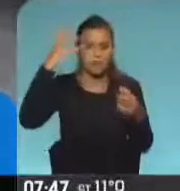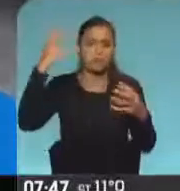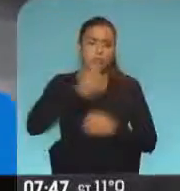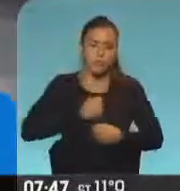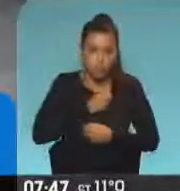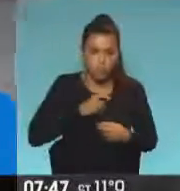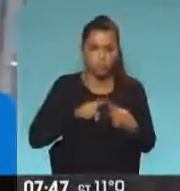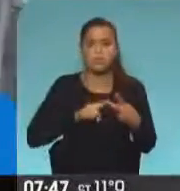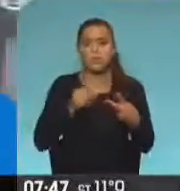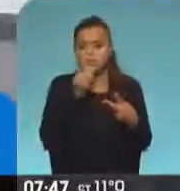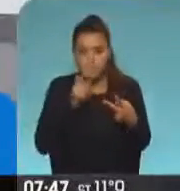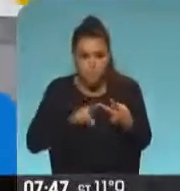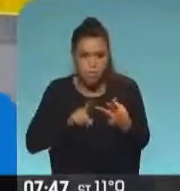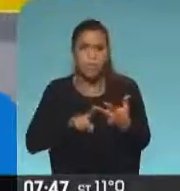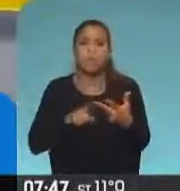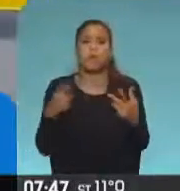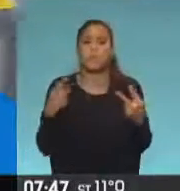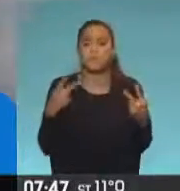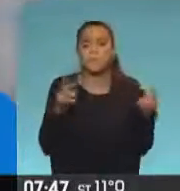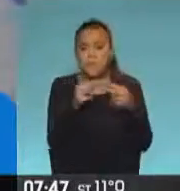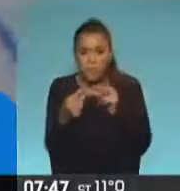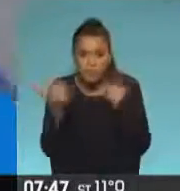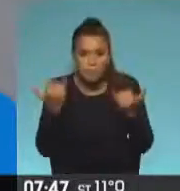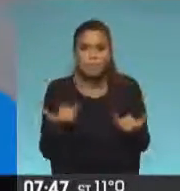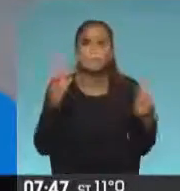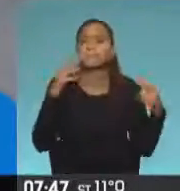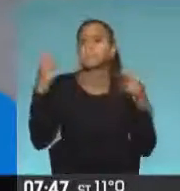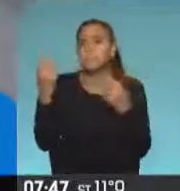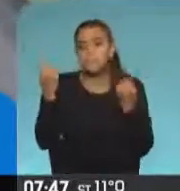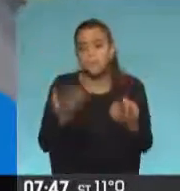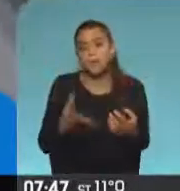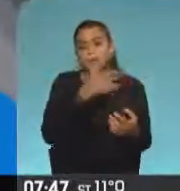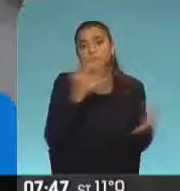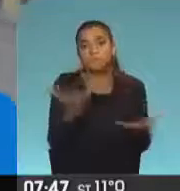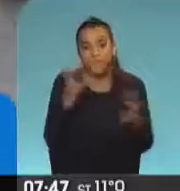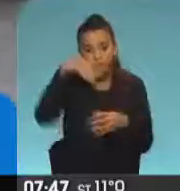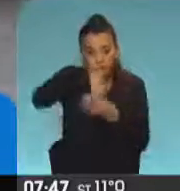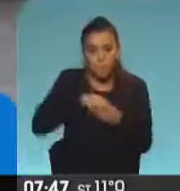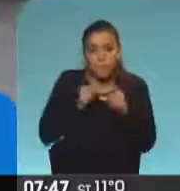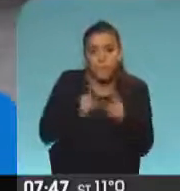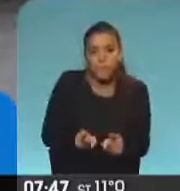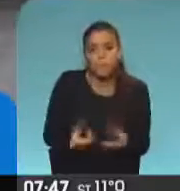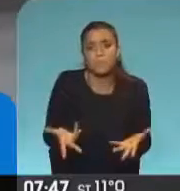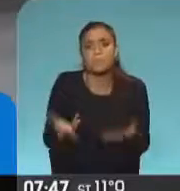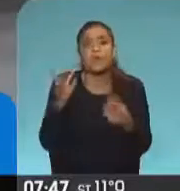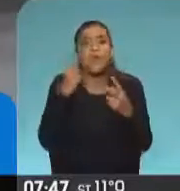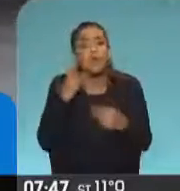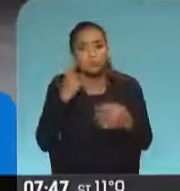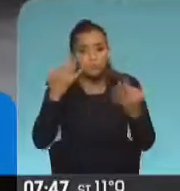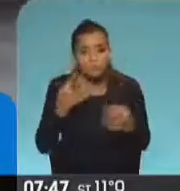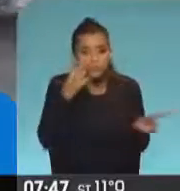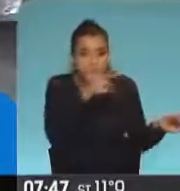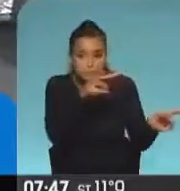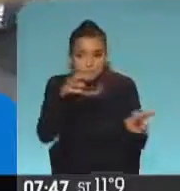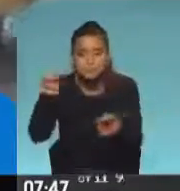hay comedores hay puntos de encuentro puntos de esparcimiento porque hay que estar 14 días aquí adentro totalmente monitoreados vez pablo es